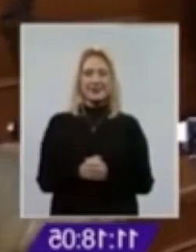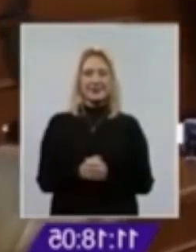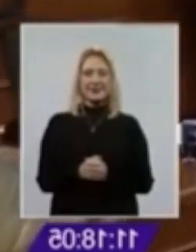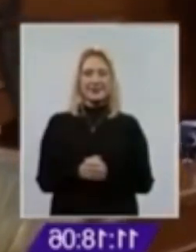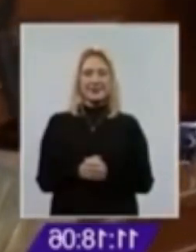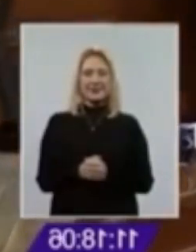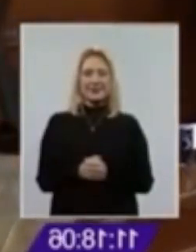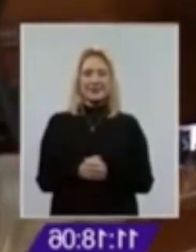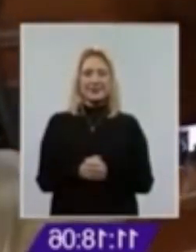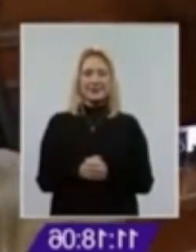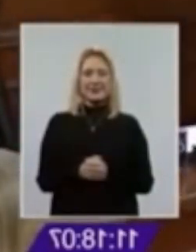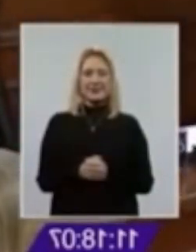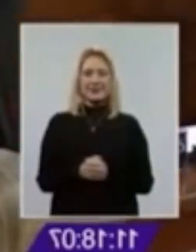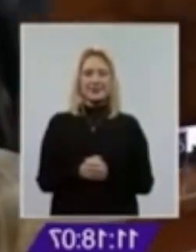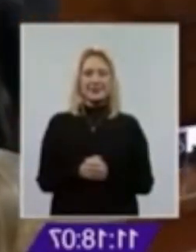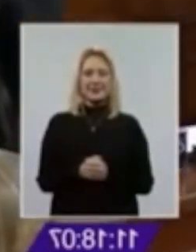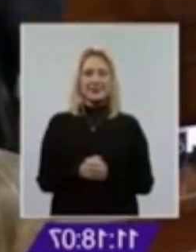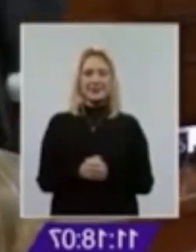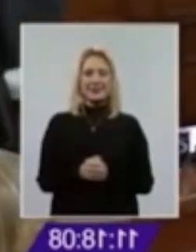ah